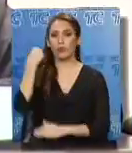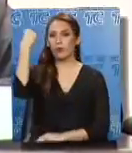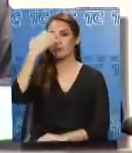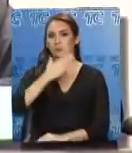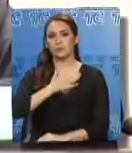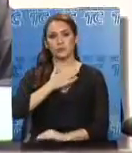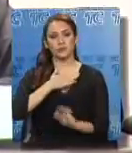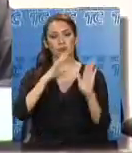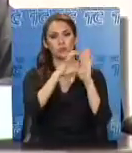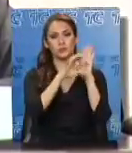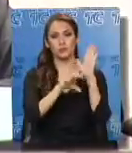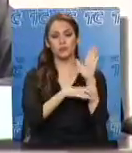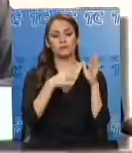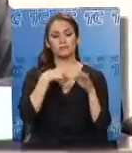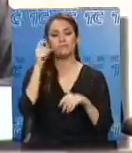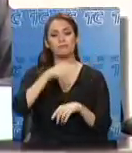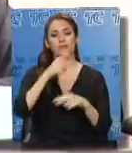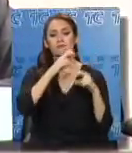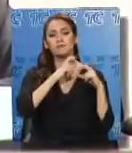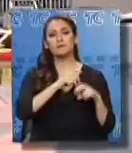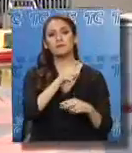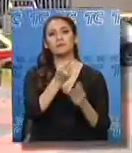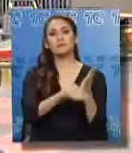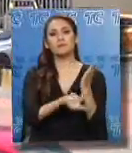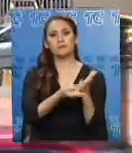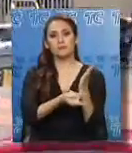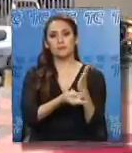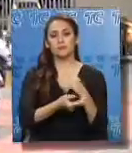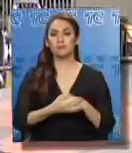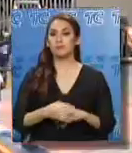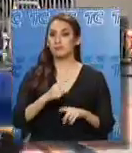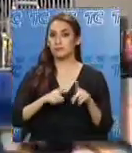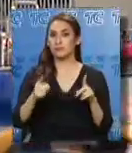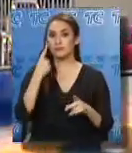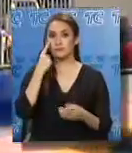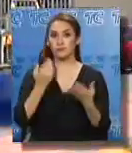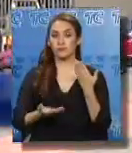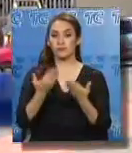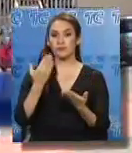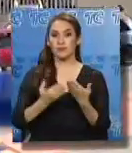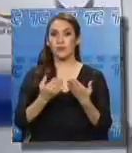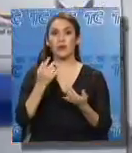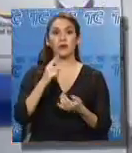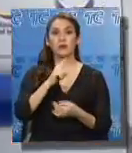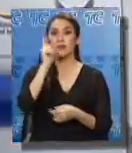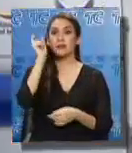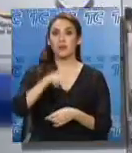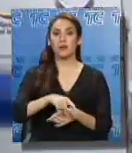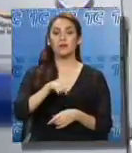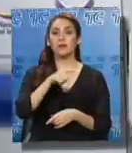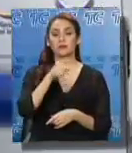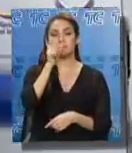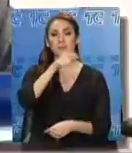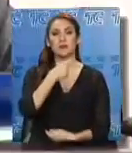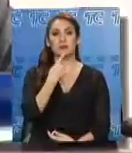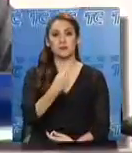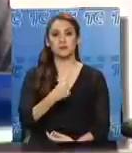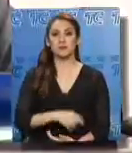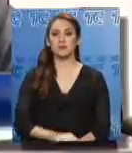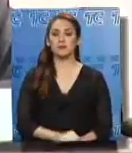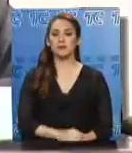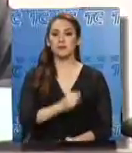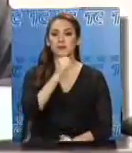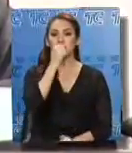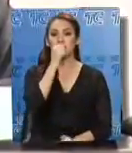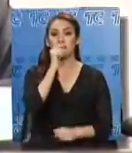constitucional para poder investigarlos. Y ante la posibilidad de que los funcionarios sean extraditados, Chiriboga respondió. El